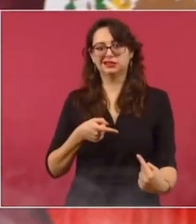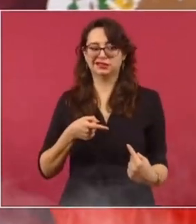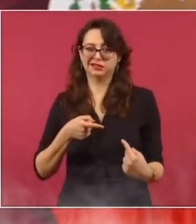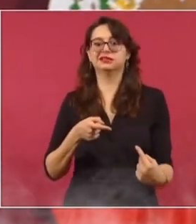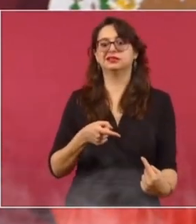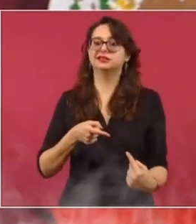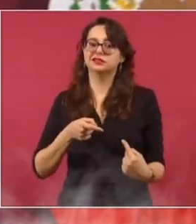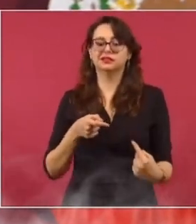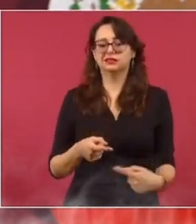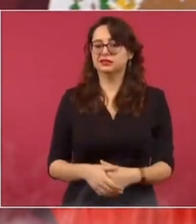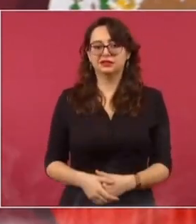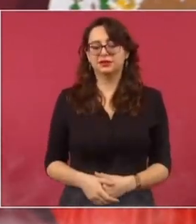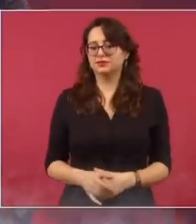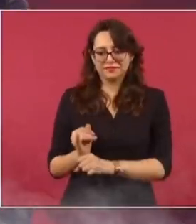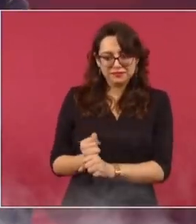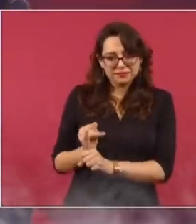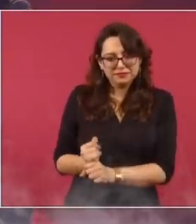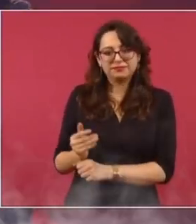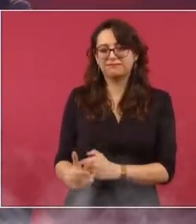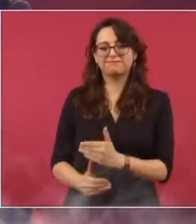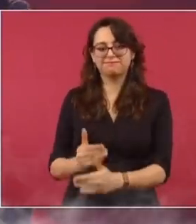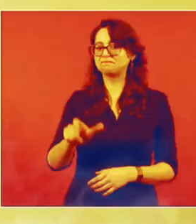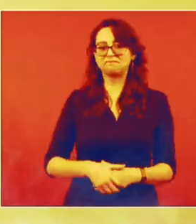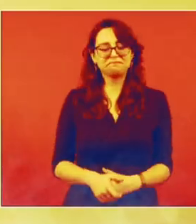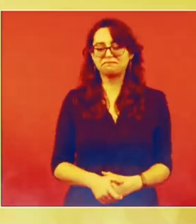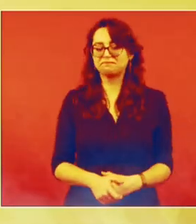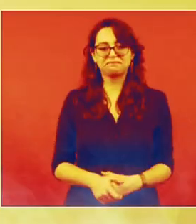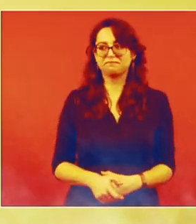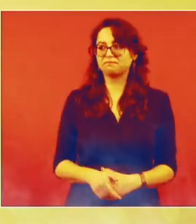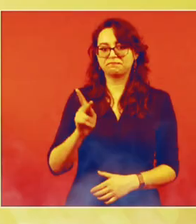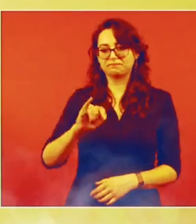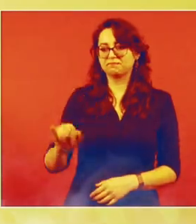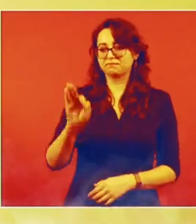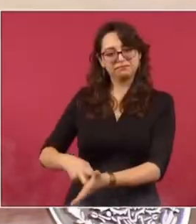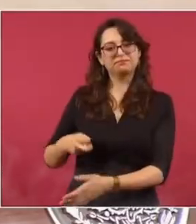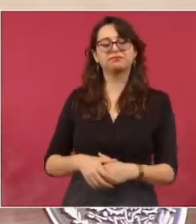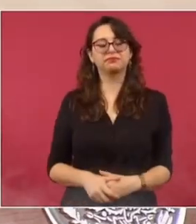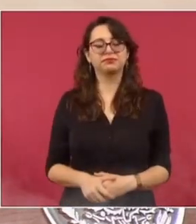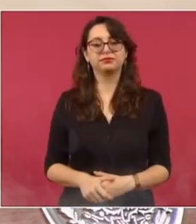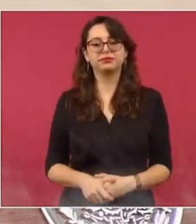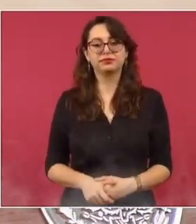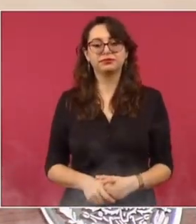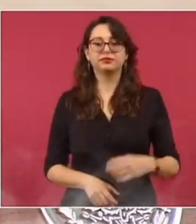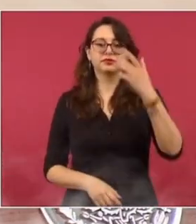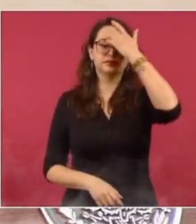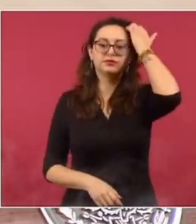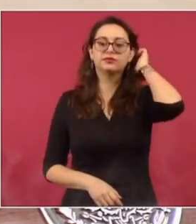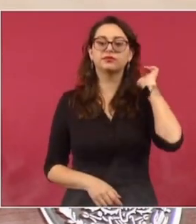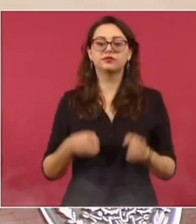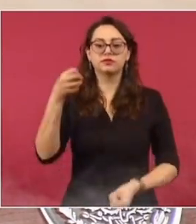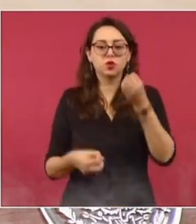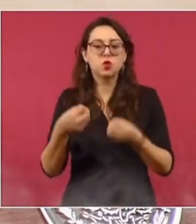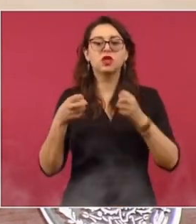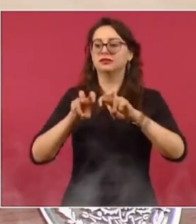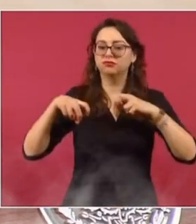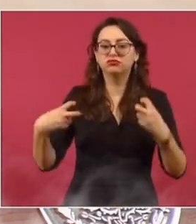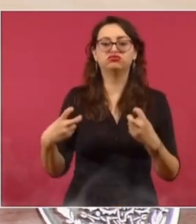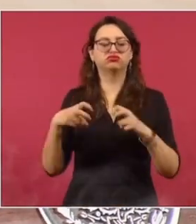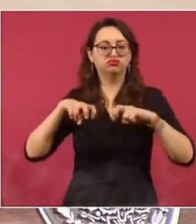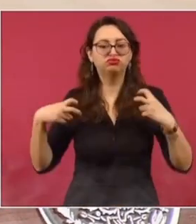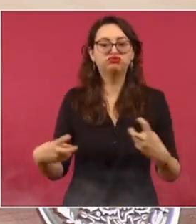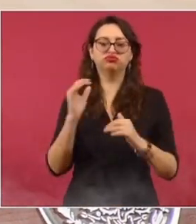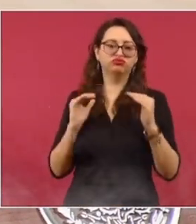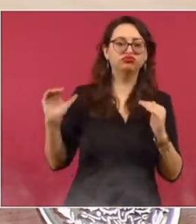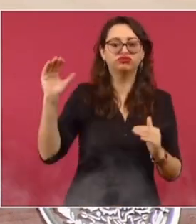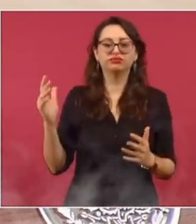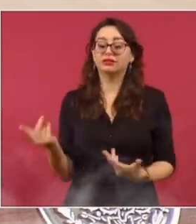comprometido con la justicia y con el combate a la corrupción. El Poder Judicial debe reformarse. Jueces, magistrados, ministros. No generalizo, debe de